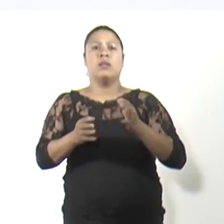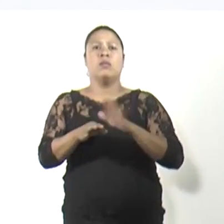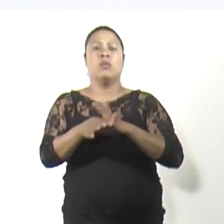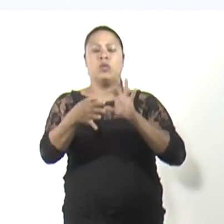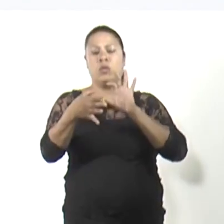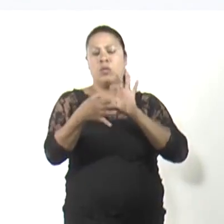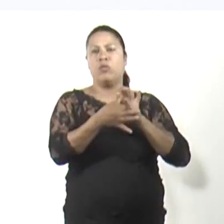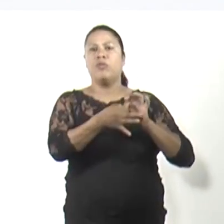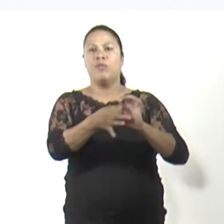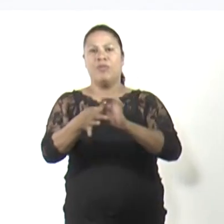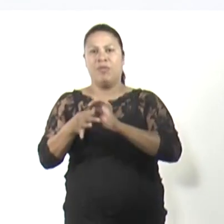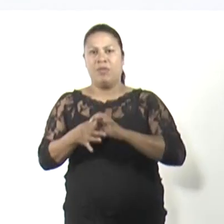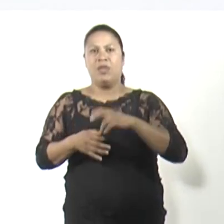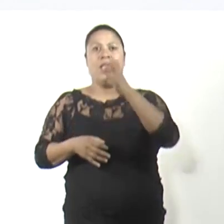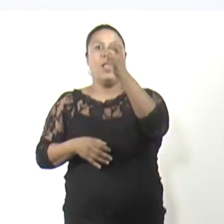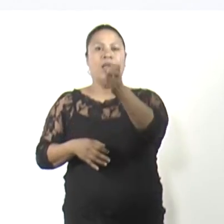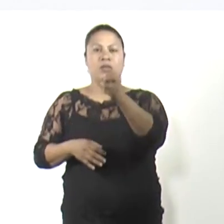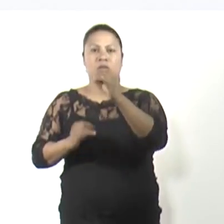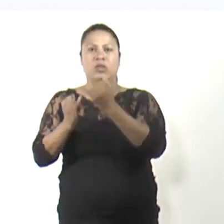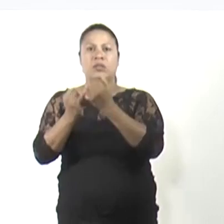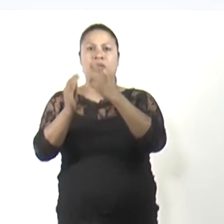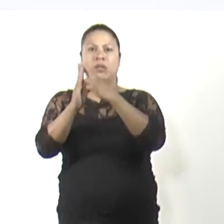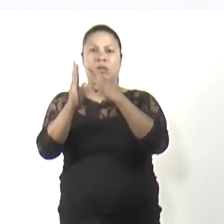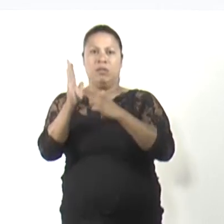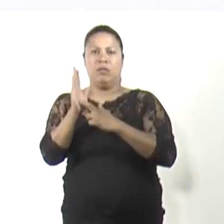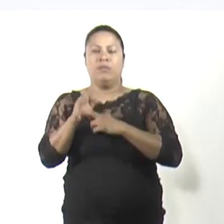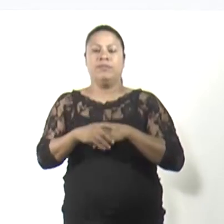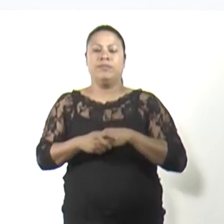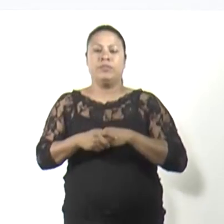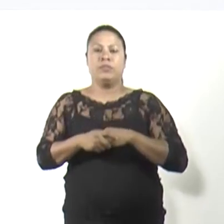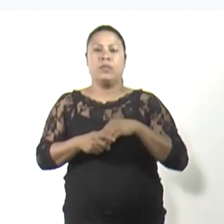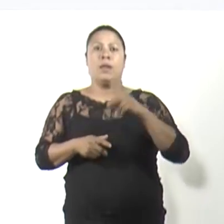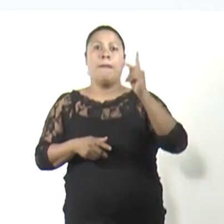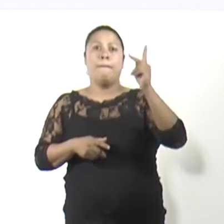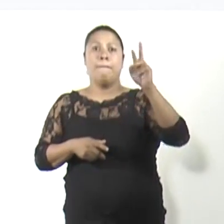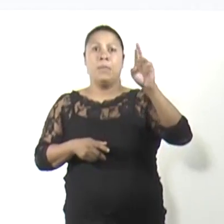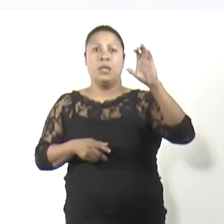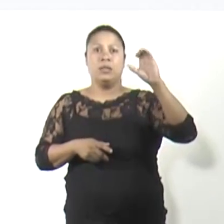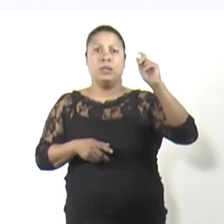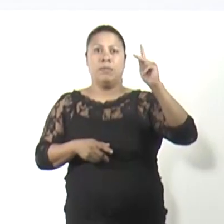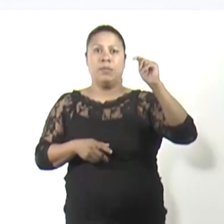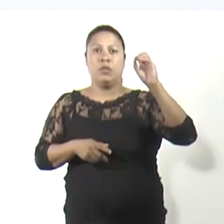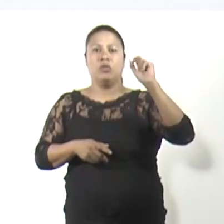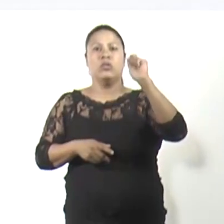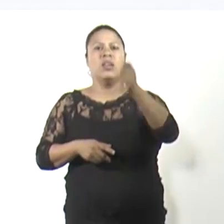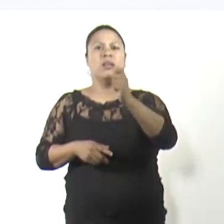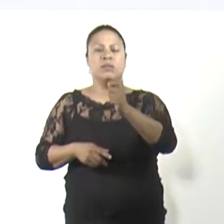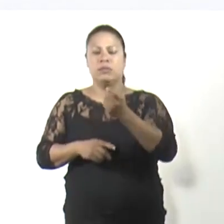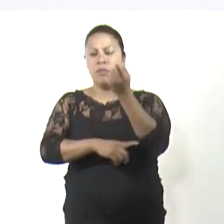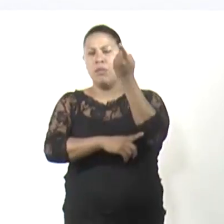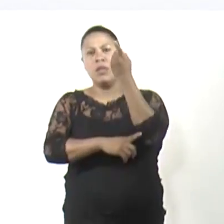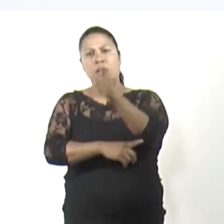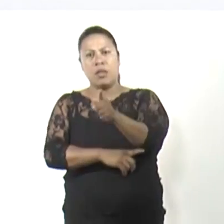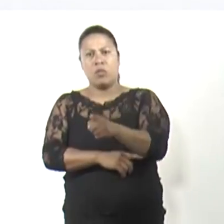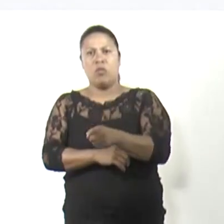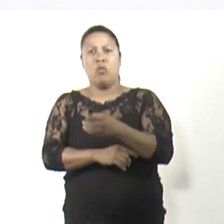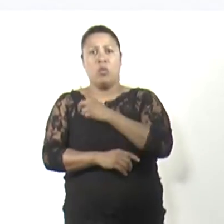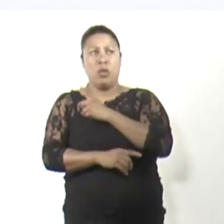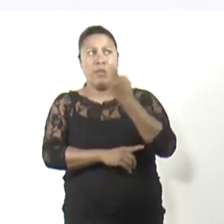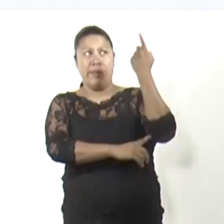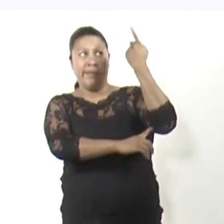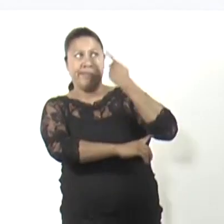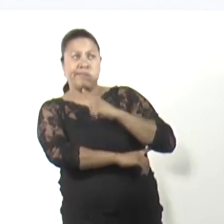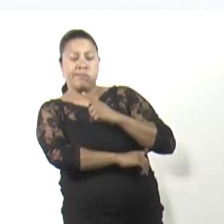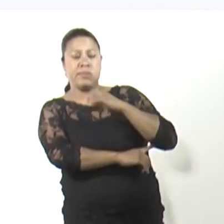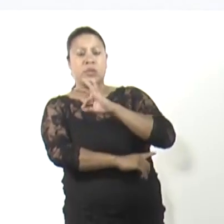colectividad. Eso es regla. Mientras que preceptos son mandatos u órdenes que